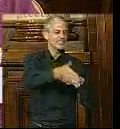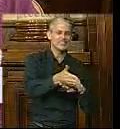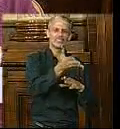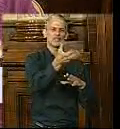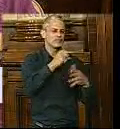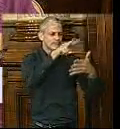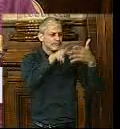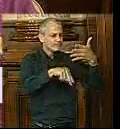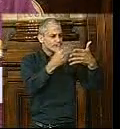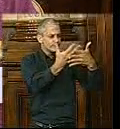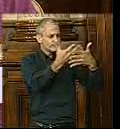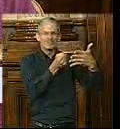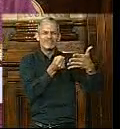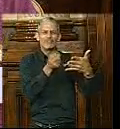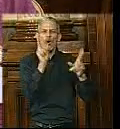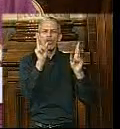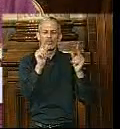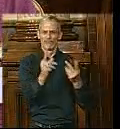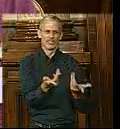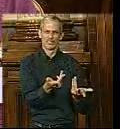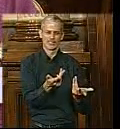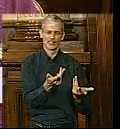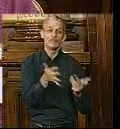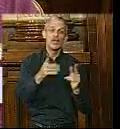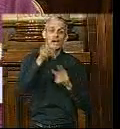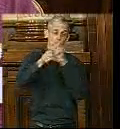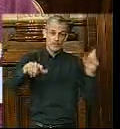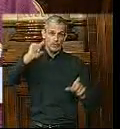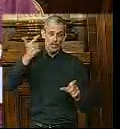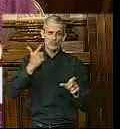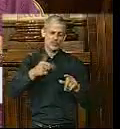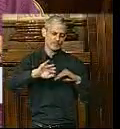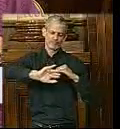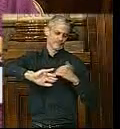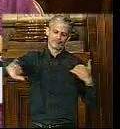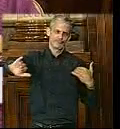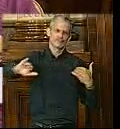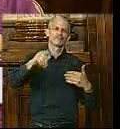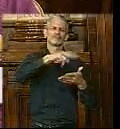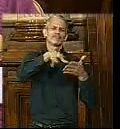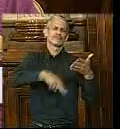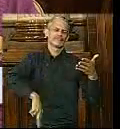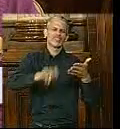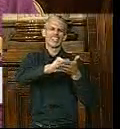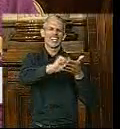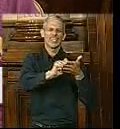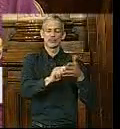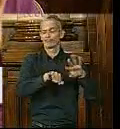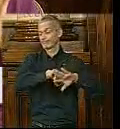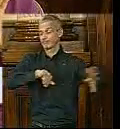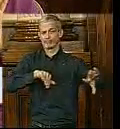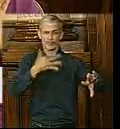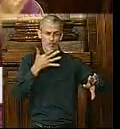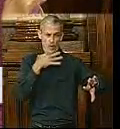lengua escrita se hace muy difícil. Los sordos se han separado en general de la lengua escrita